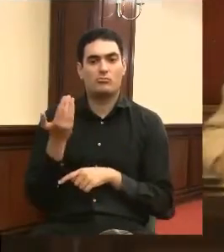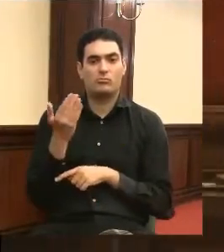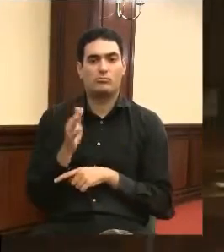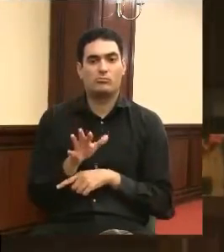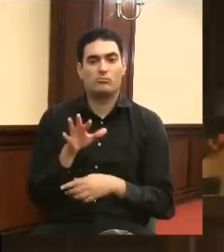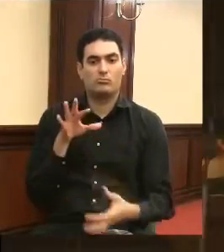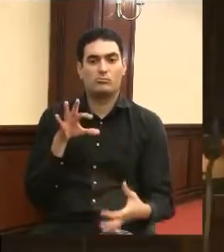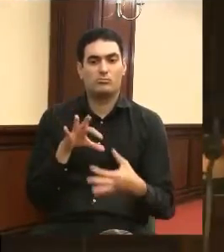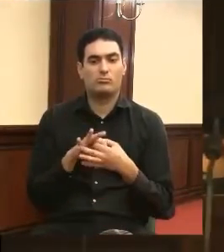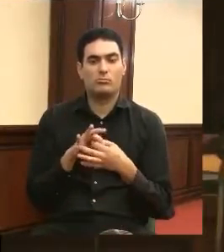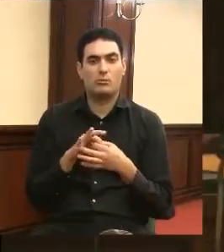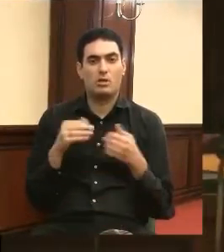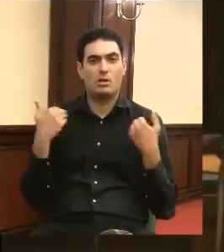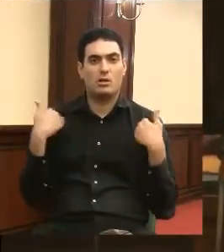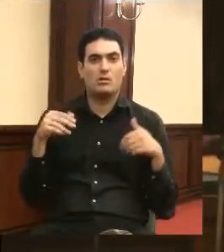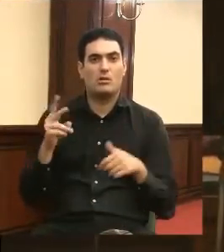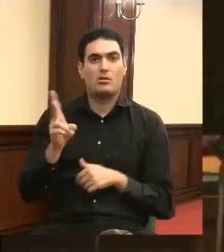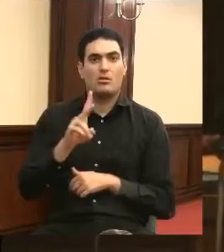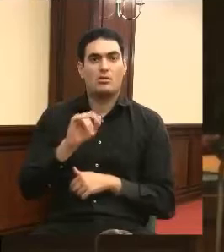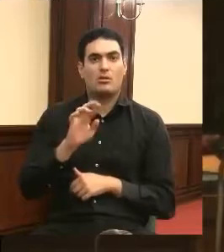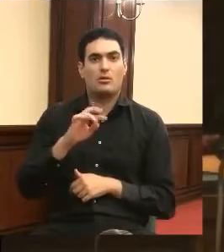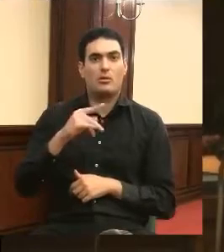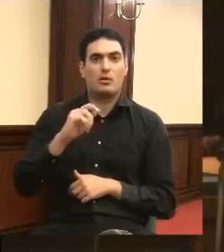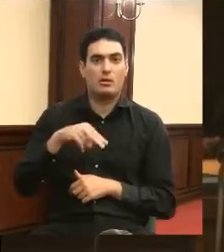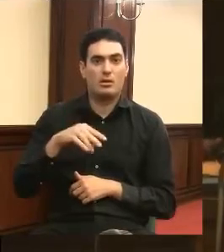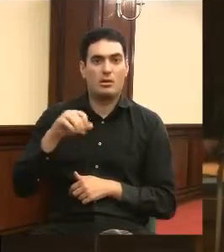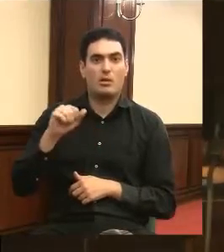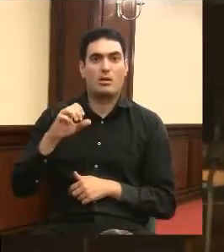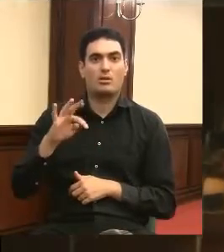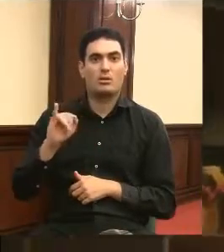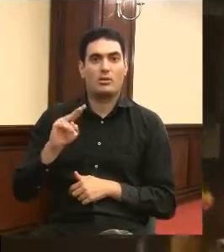al gimnasio Virgin Active de Móstoles.